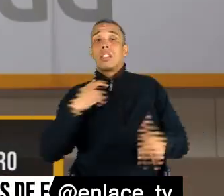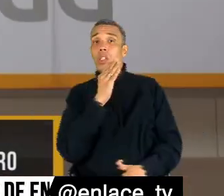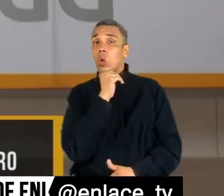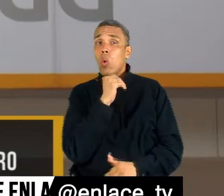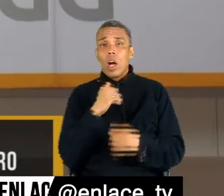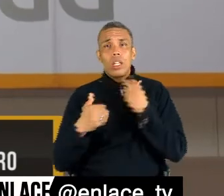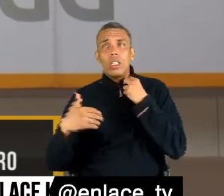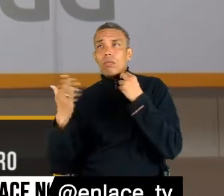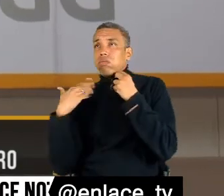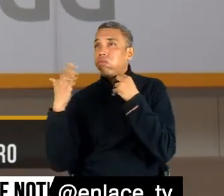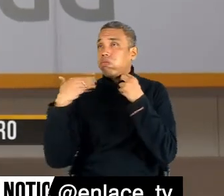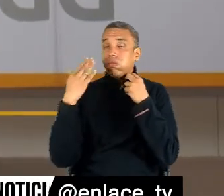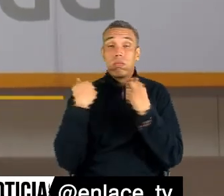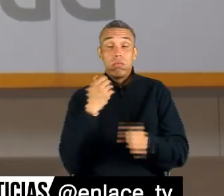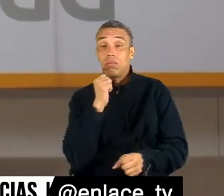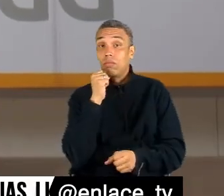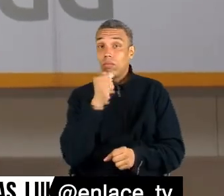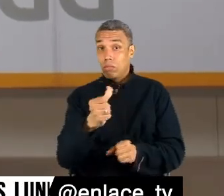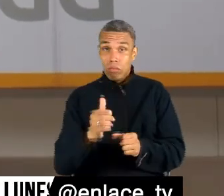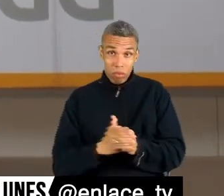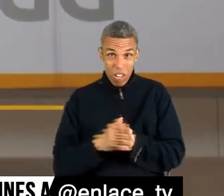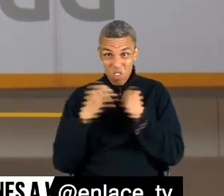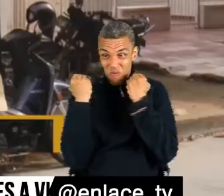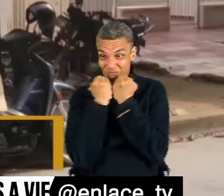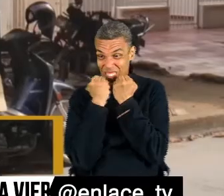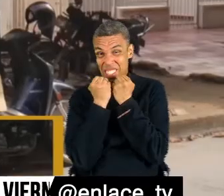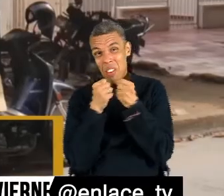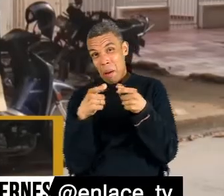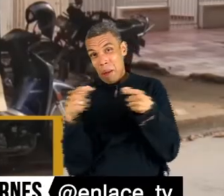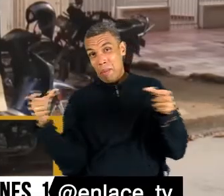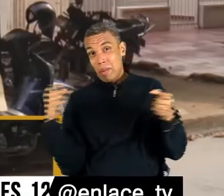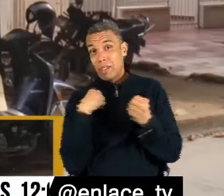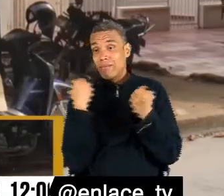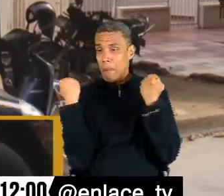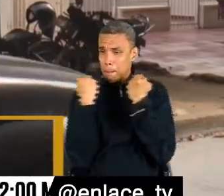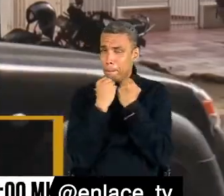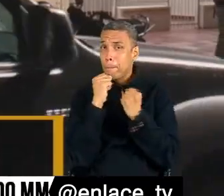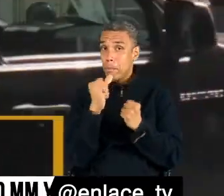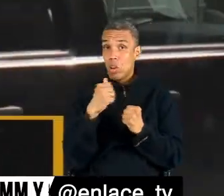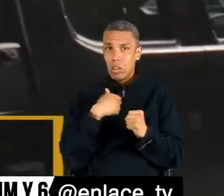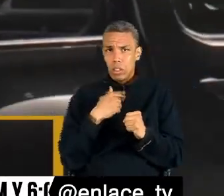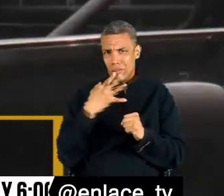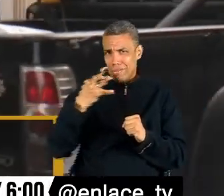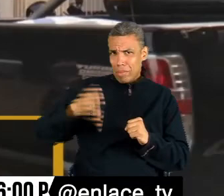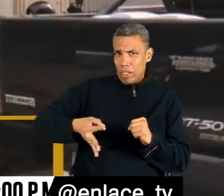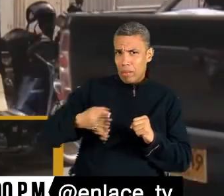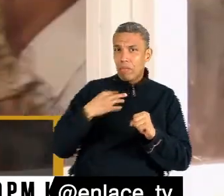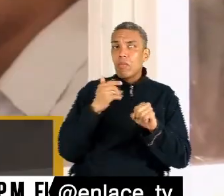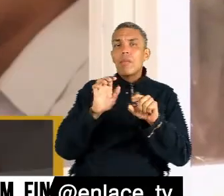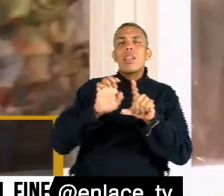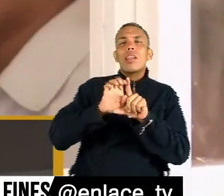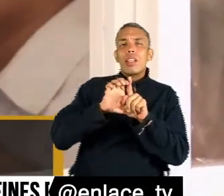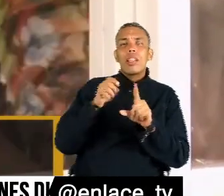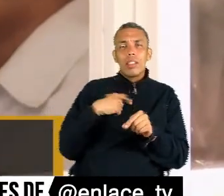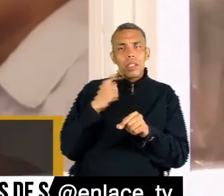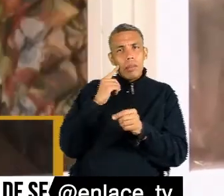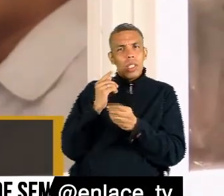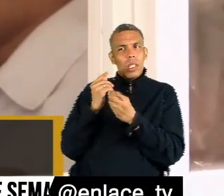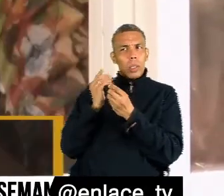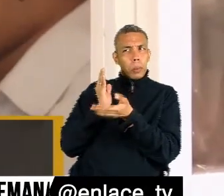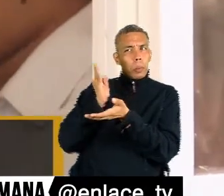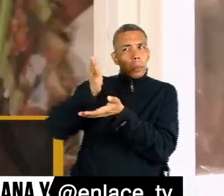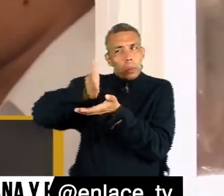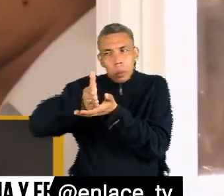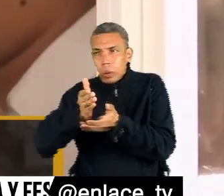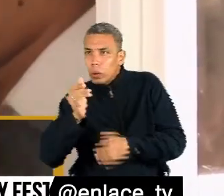Salucot por las deficiencias en la atención en su sede administrativa del barrio Recreo, Enlace Noticias llegó hasta sus oficinas y pudo comprobar que desde el pasado